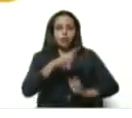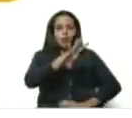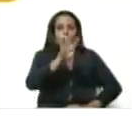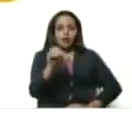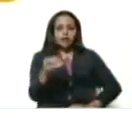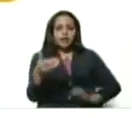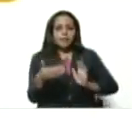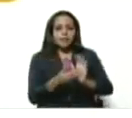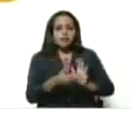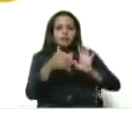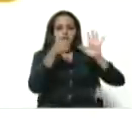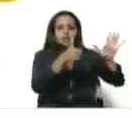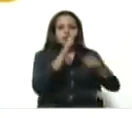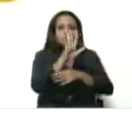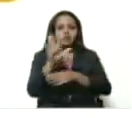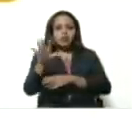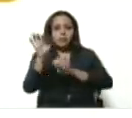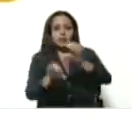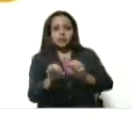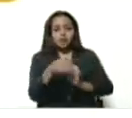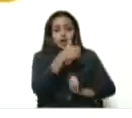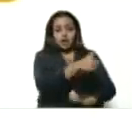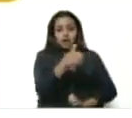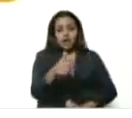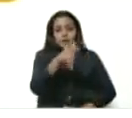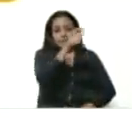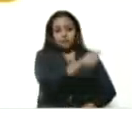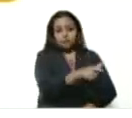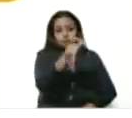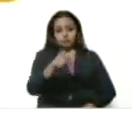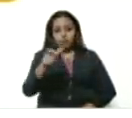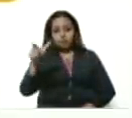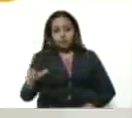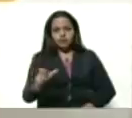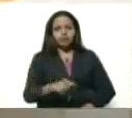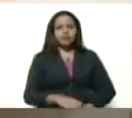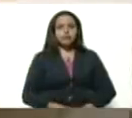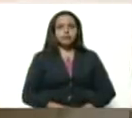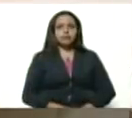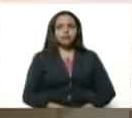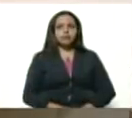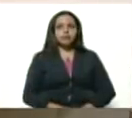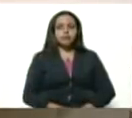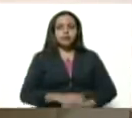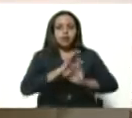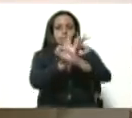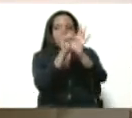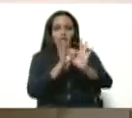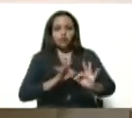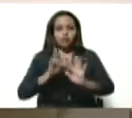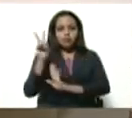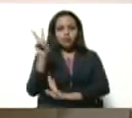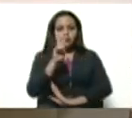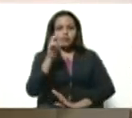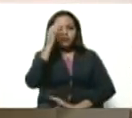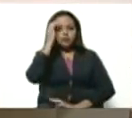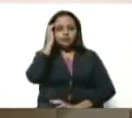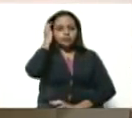655 pruebas por millón de habitantes la metodología venezolana